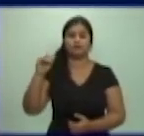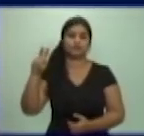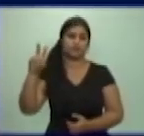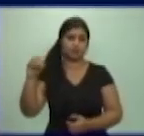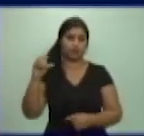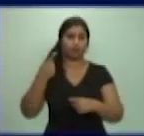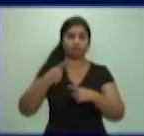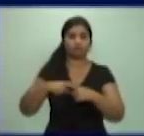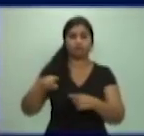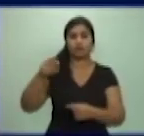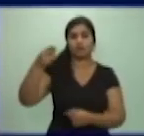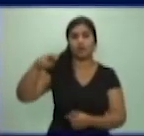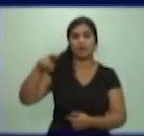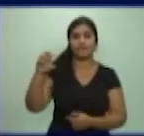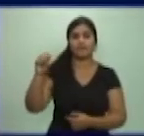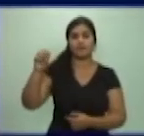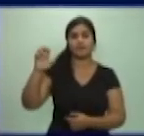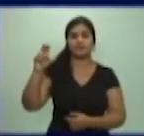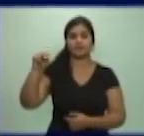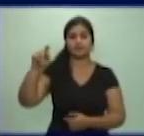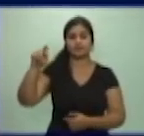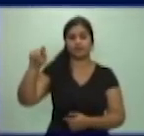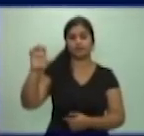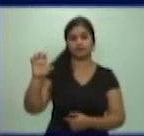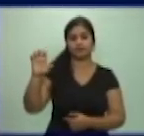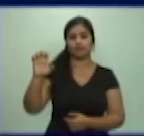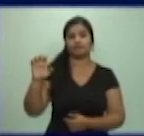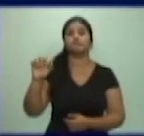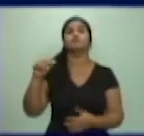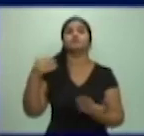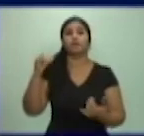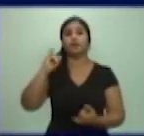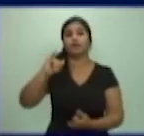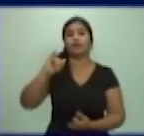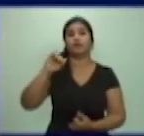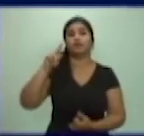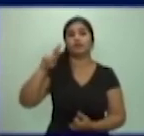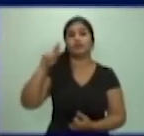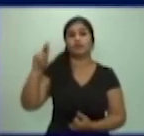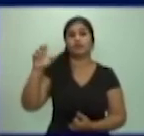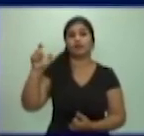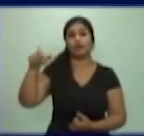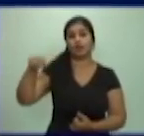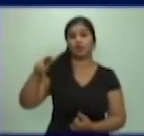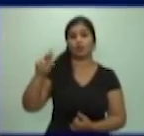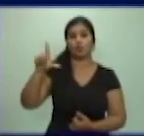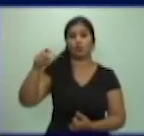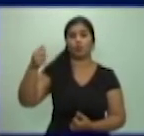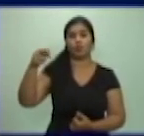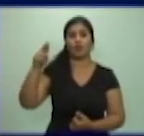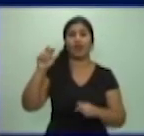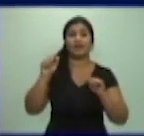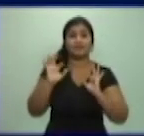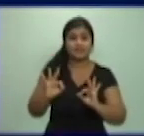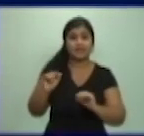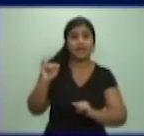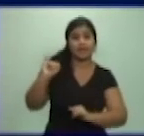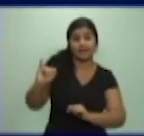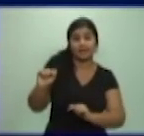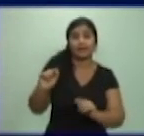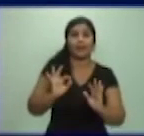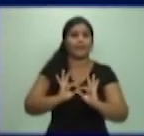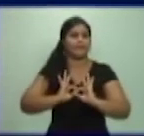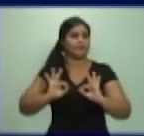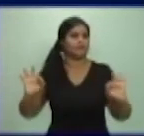verbal irregular. Y es importante este tipo de irregularidad porque es una irregularidad especial, no es vocálica, ni consonántica, ni mixta, que son